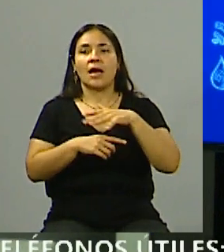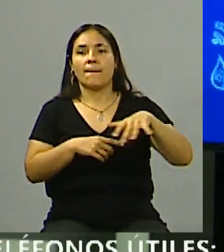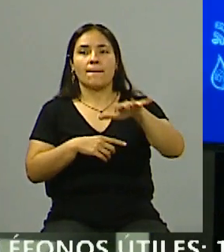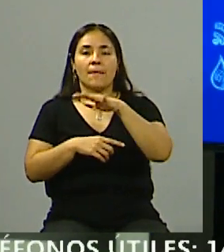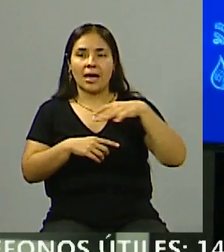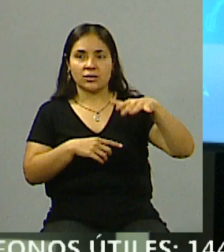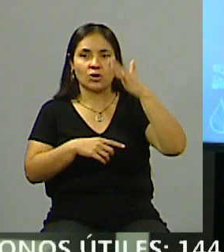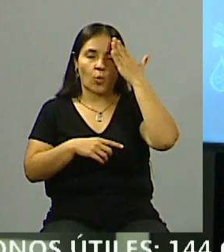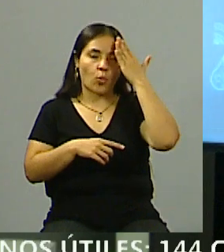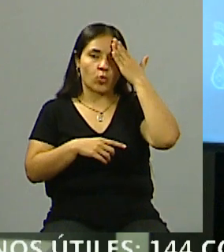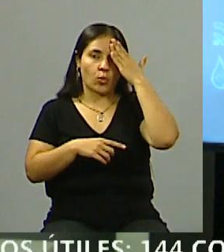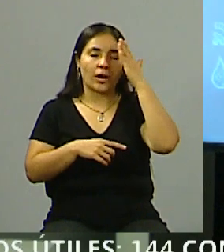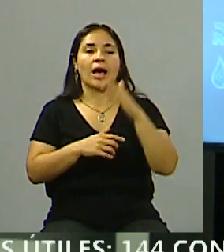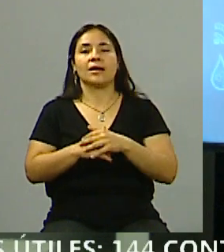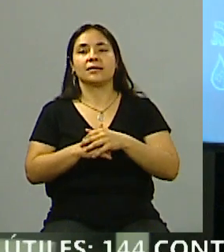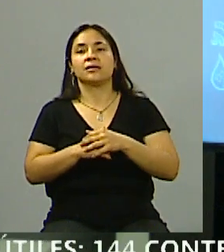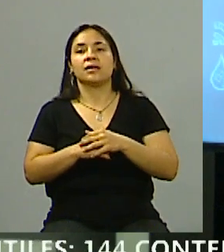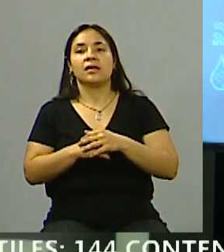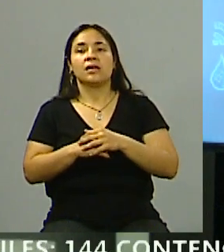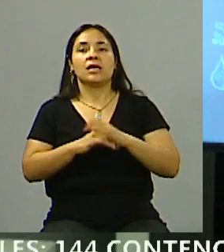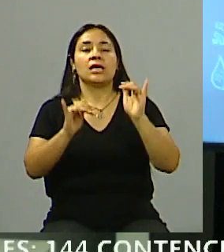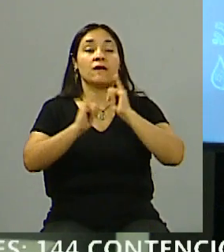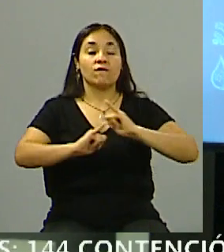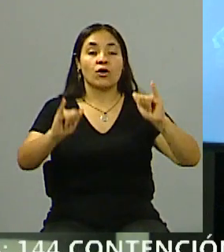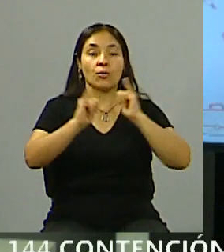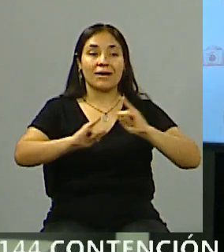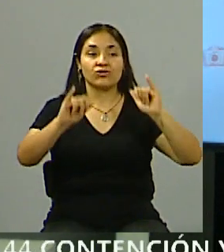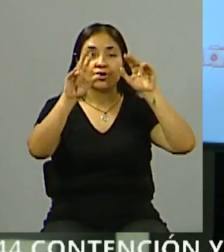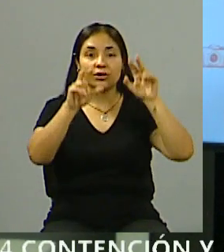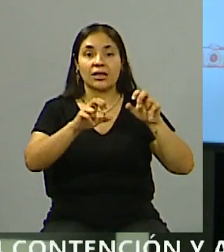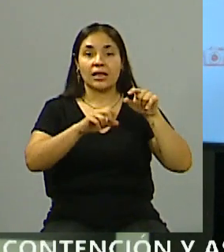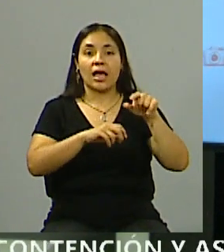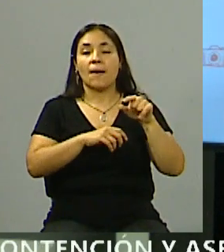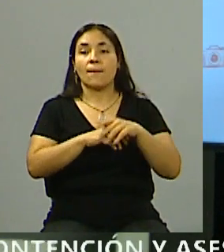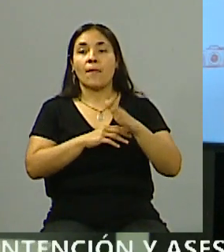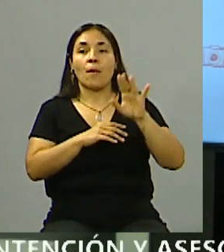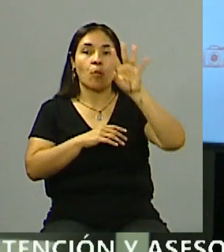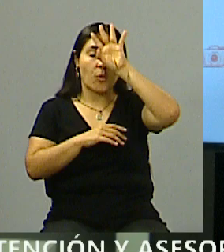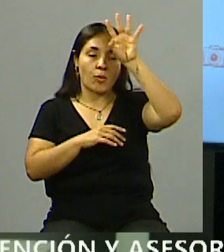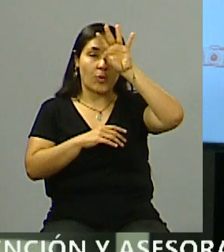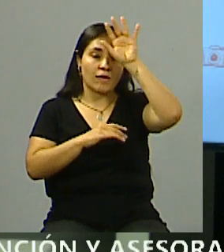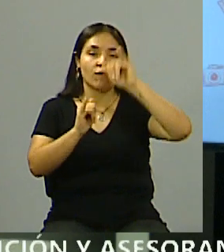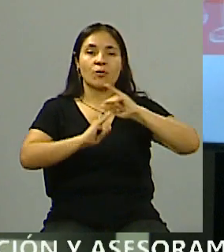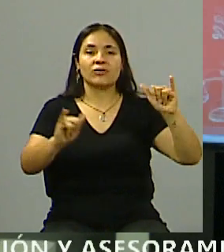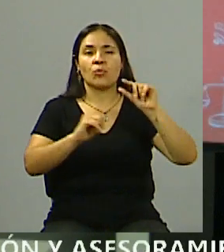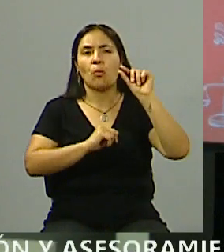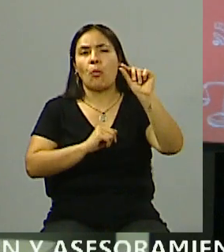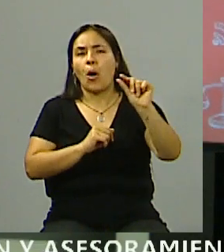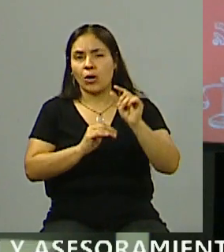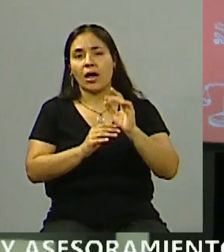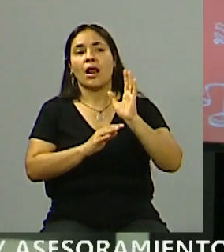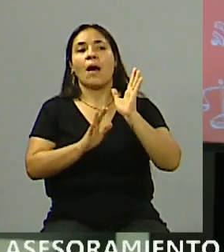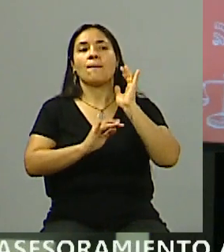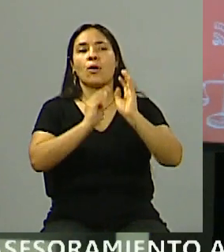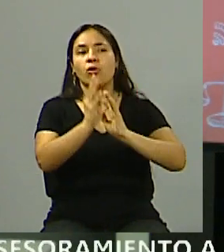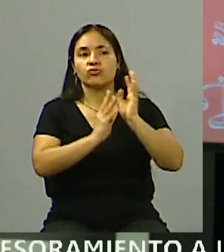ámbitos culturales. Hay poca información con respecto a pueblos originarios y la producción cultural. Hay